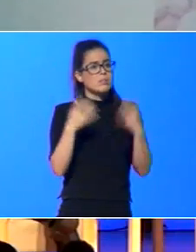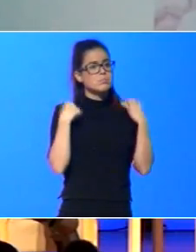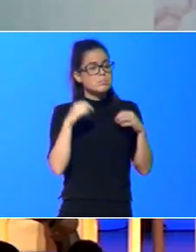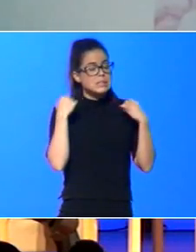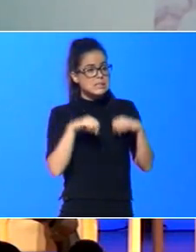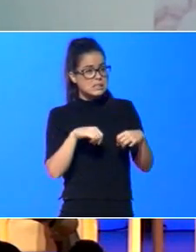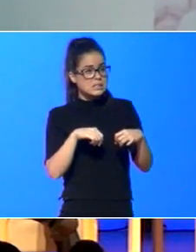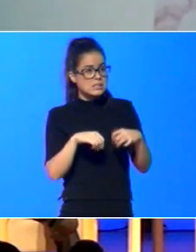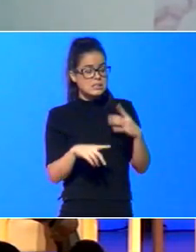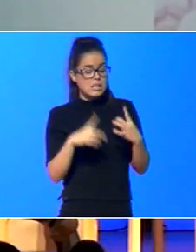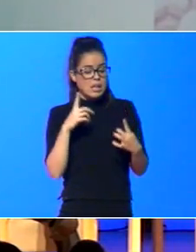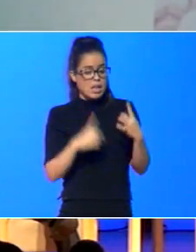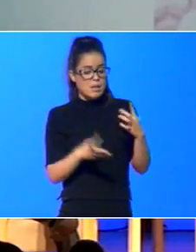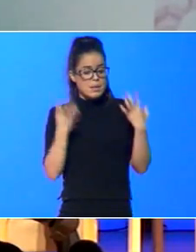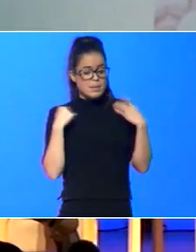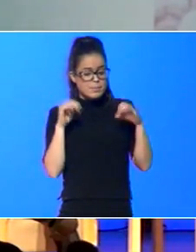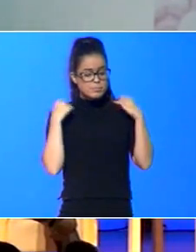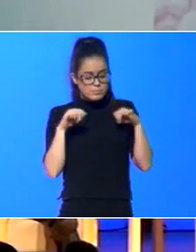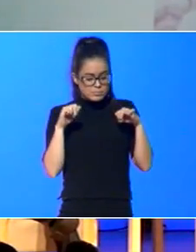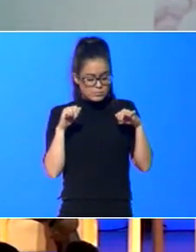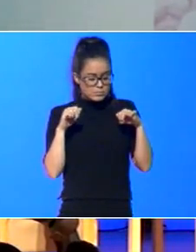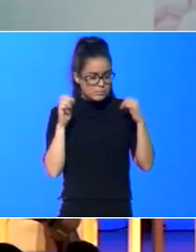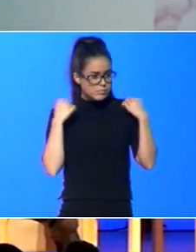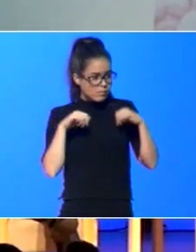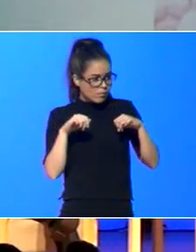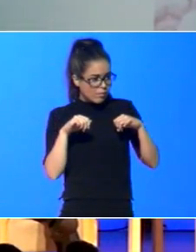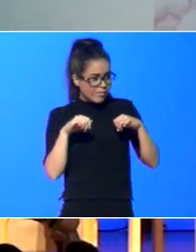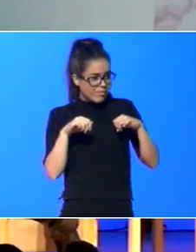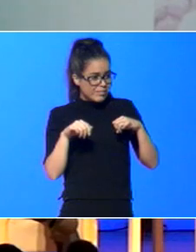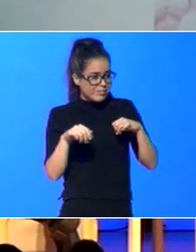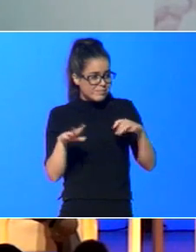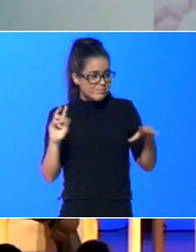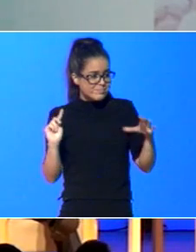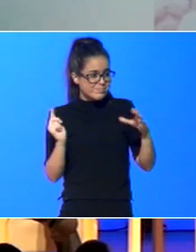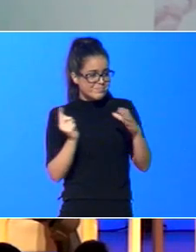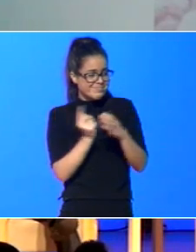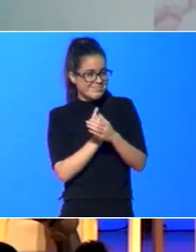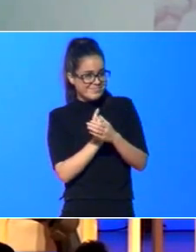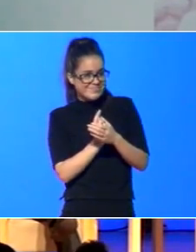da? Eta hio arre praktikak badira, inklusinioiaren hildo beretidoia zenak ala ez, ez?